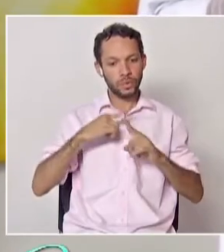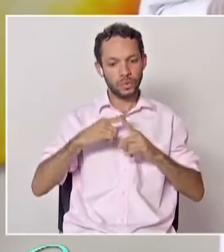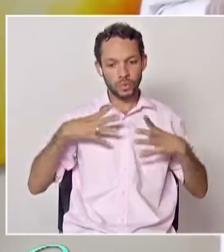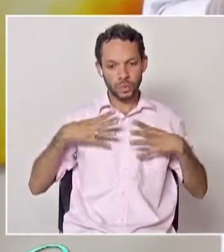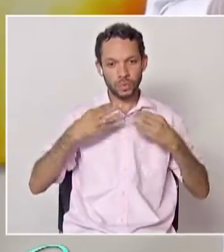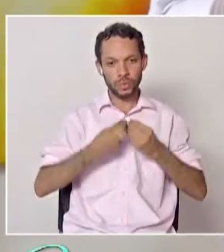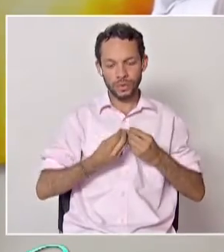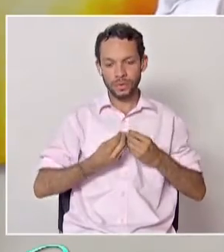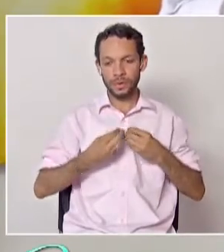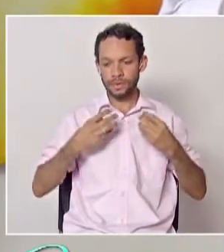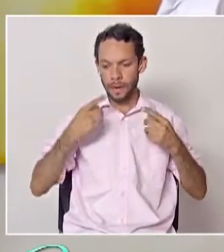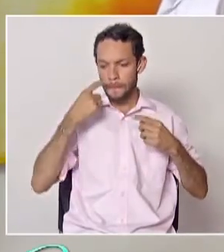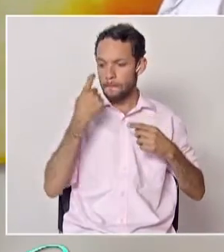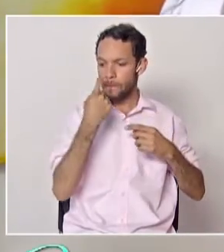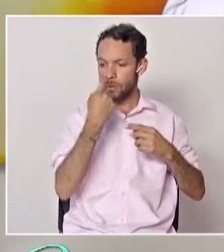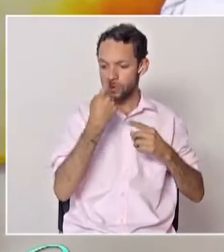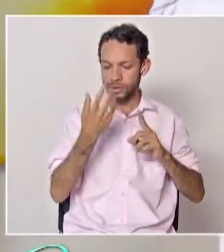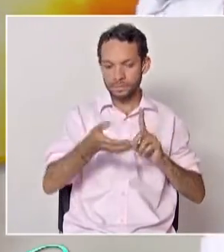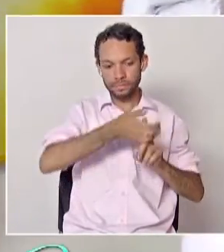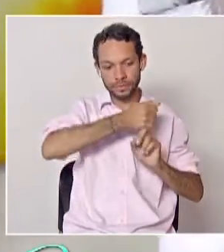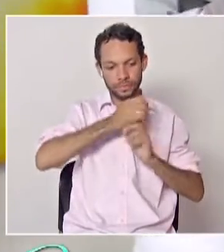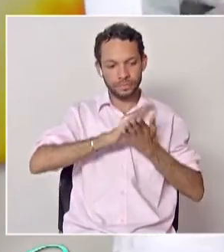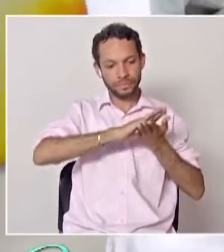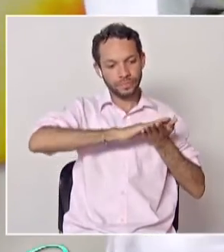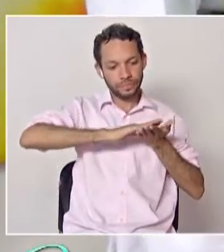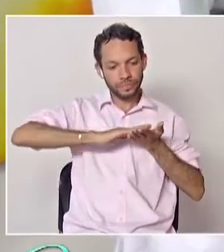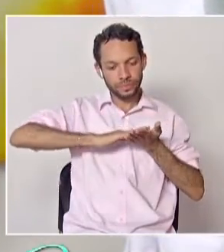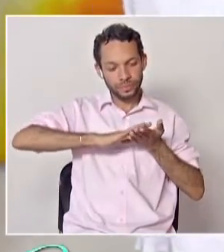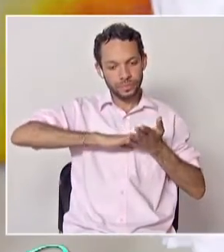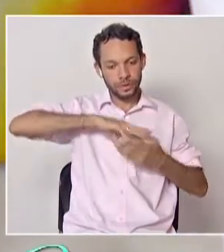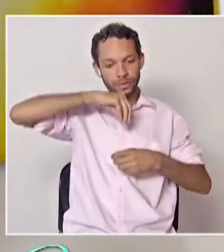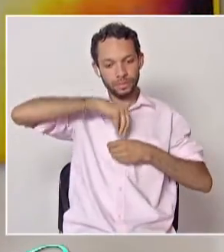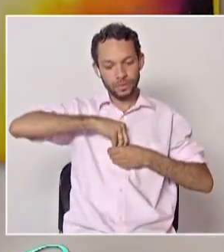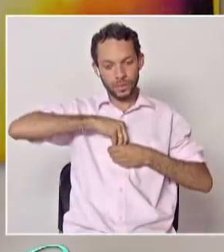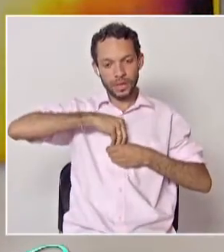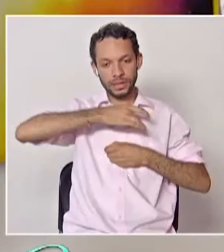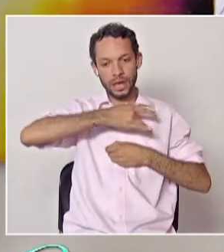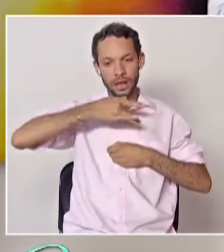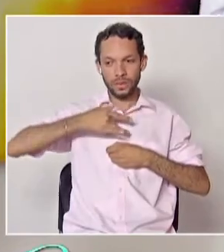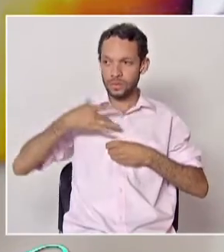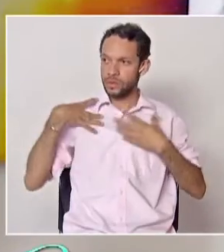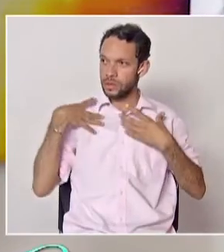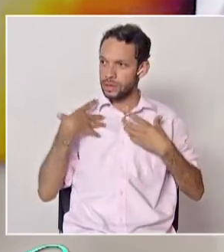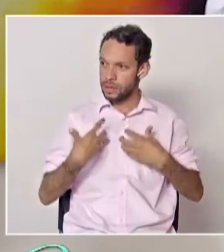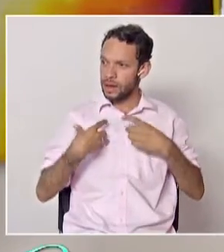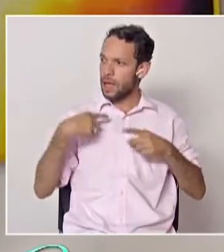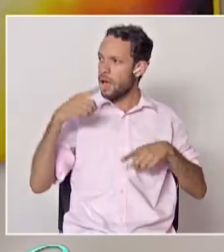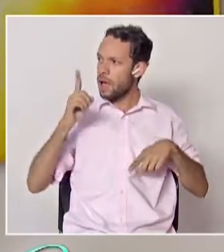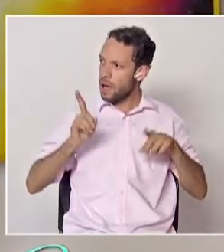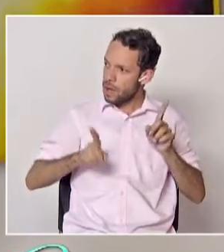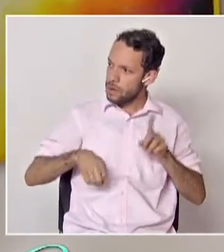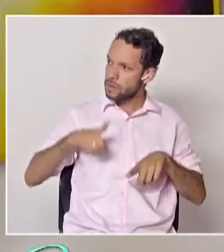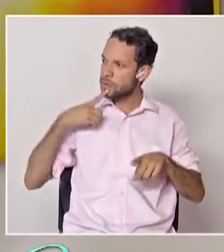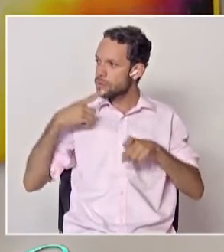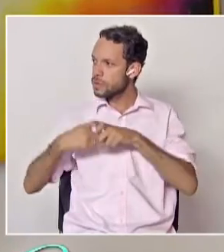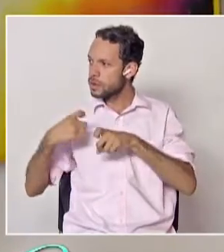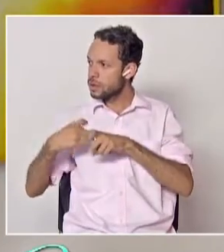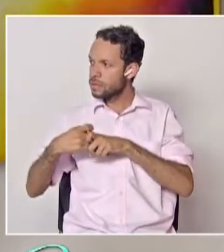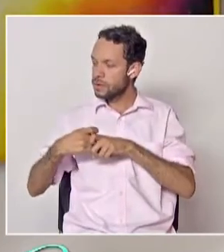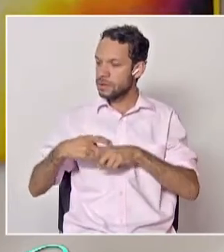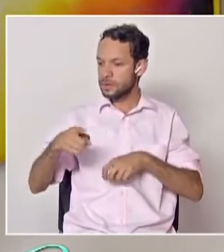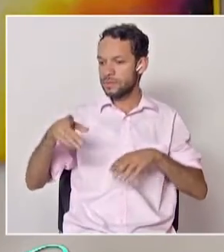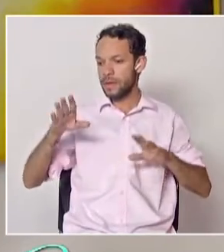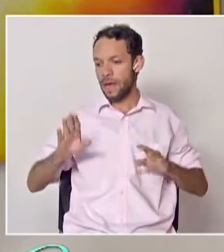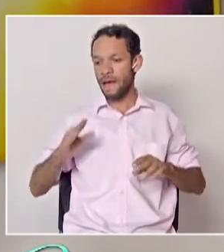que finalmente queremos que conozcan estos tipos de ayudas terapéuticas, porque es muy triste que al paciente le terminen diciendo, señora, se